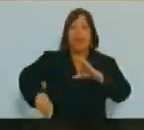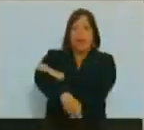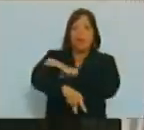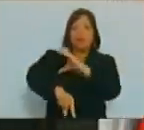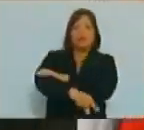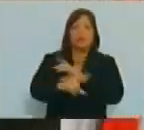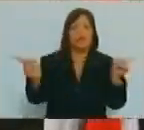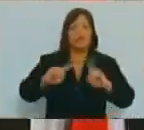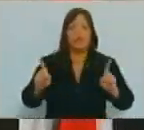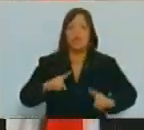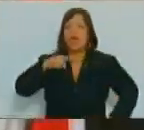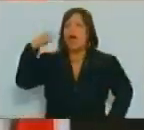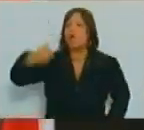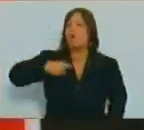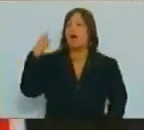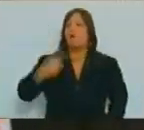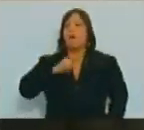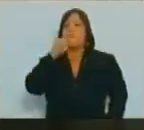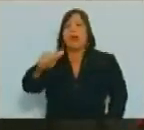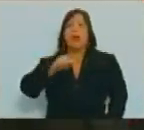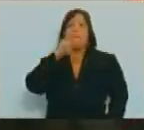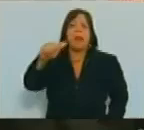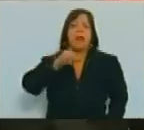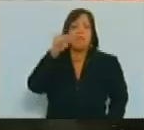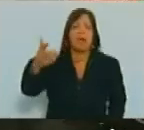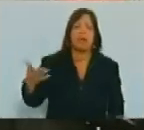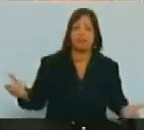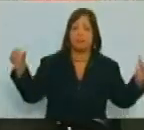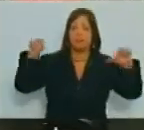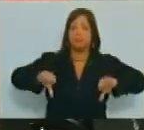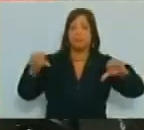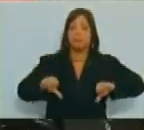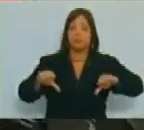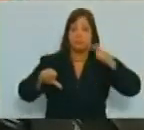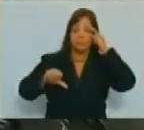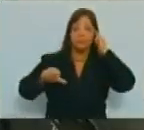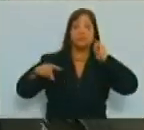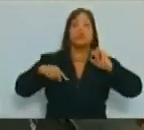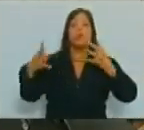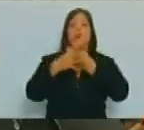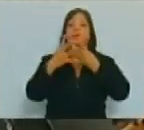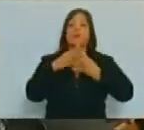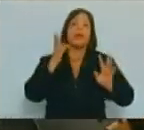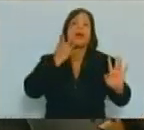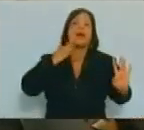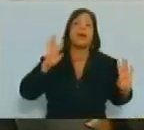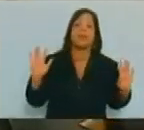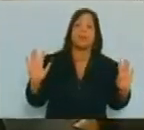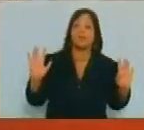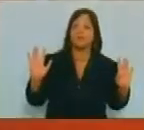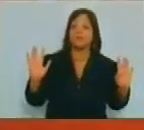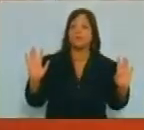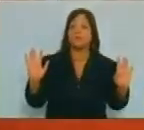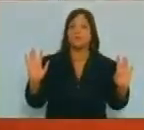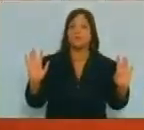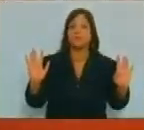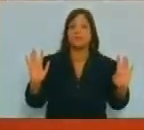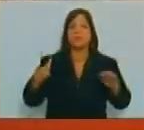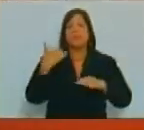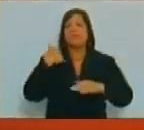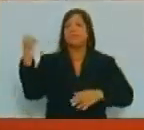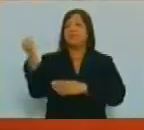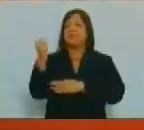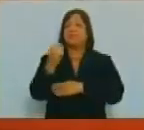venga a hablar del tema de la seguridad en materia penitenciaria por poner un ejemplo y entonces salen